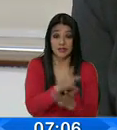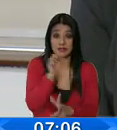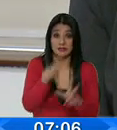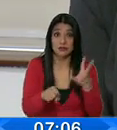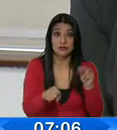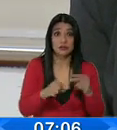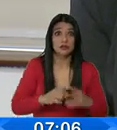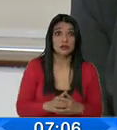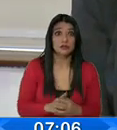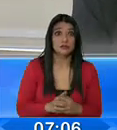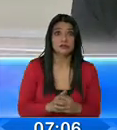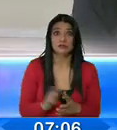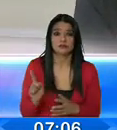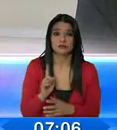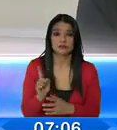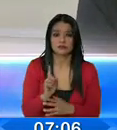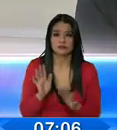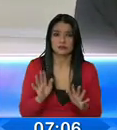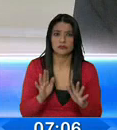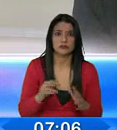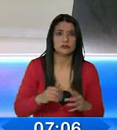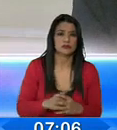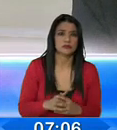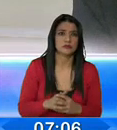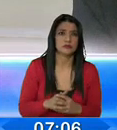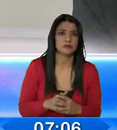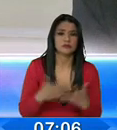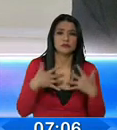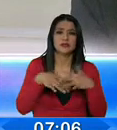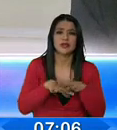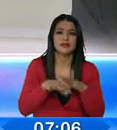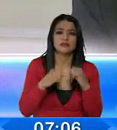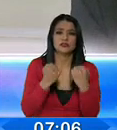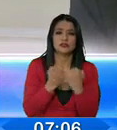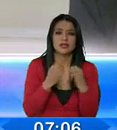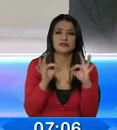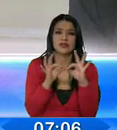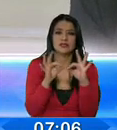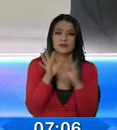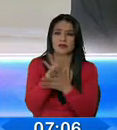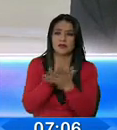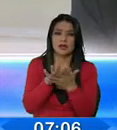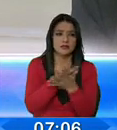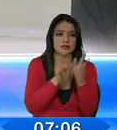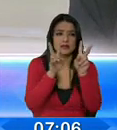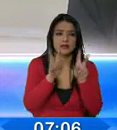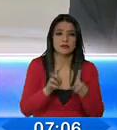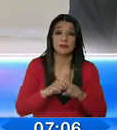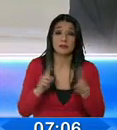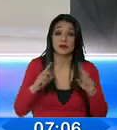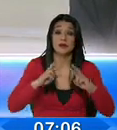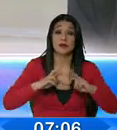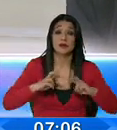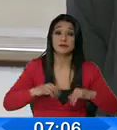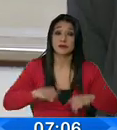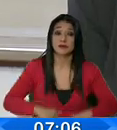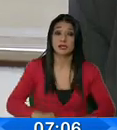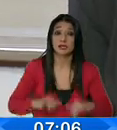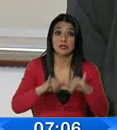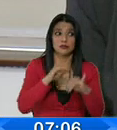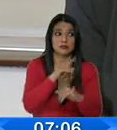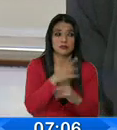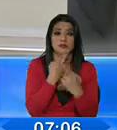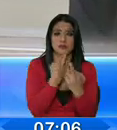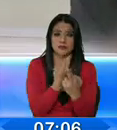parece que eso es parte de las noticias que en redes sociales mezclan algunos temas, pero las investigaciones serán las que nos